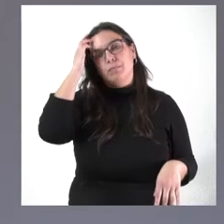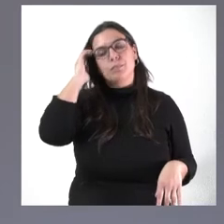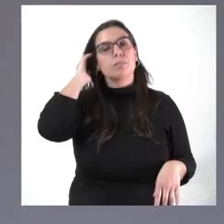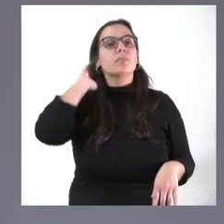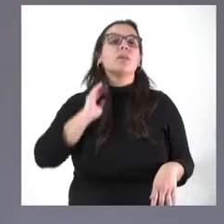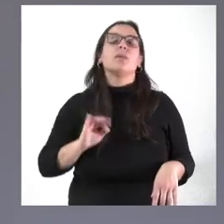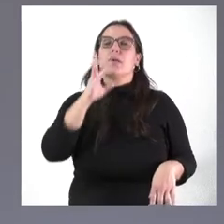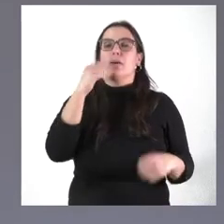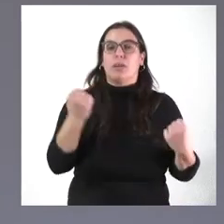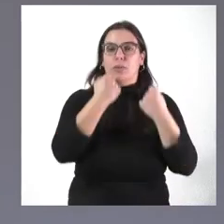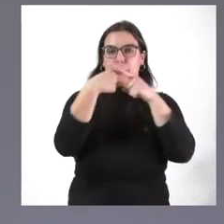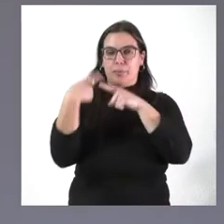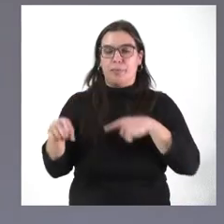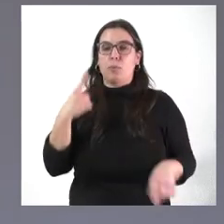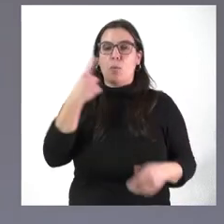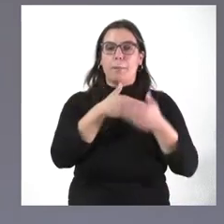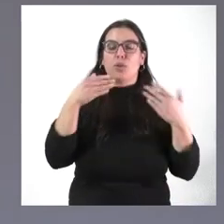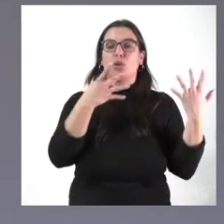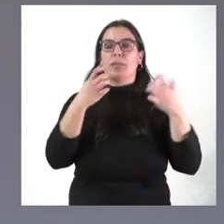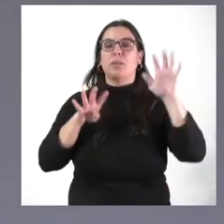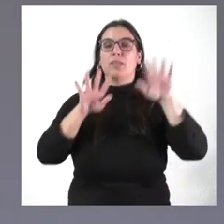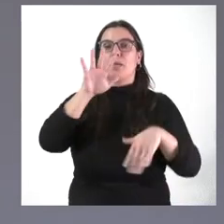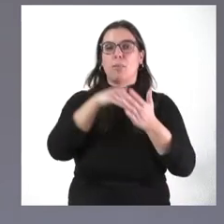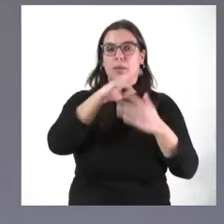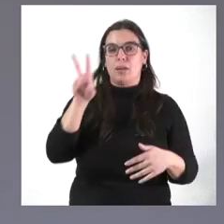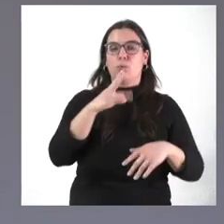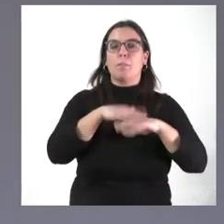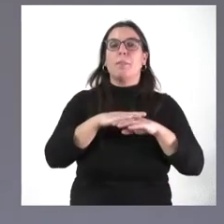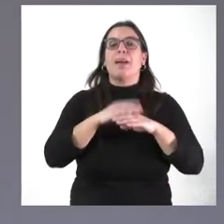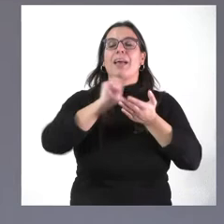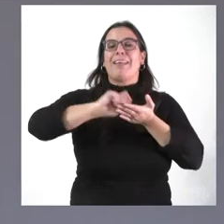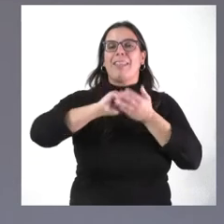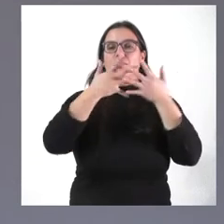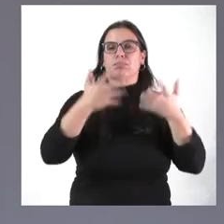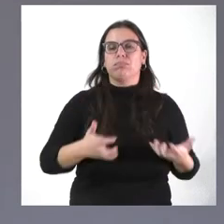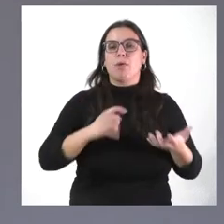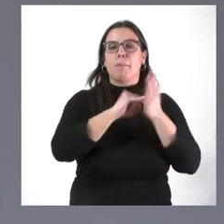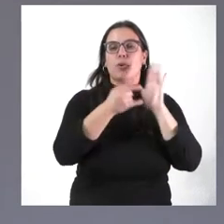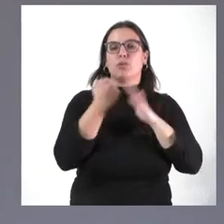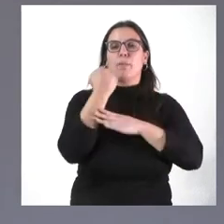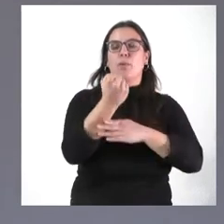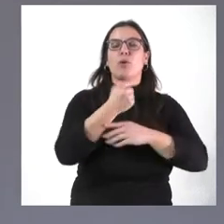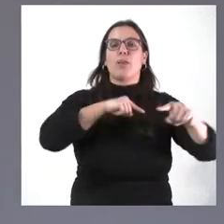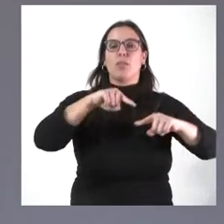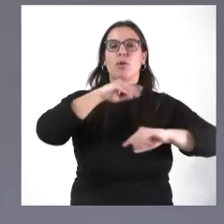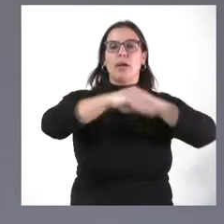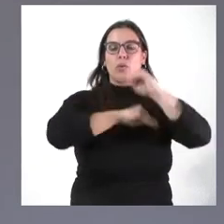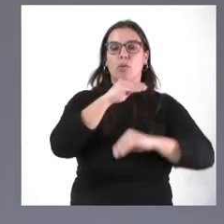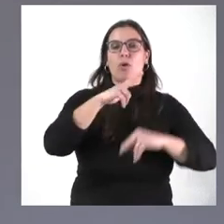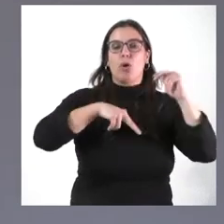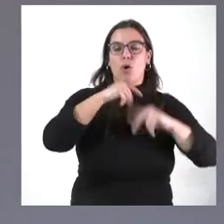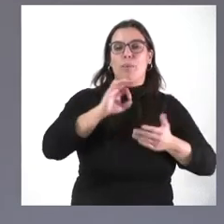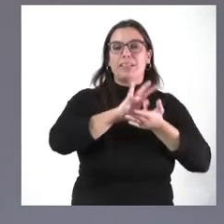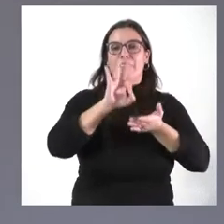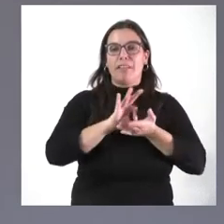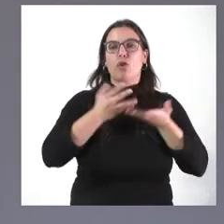que voy a enumerar primero un millón 995.000 euros para redacción de proyectos y apoyo a la dirección y ejecución de las obras servicios y ministros y